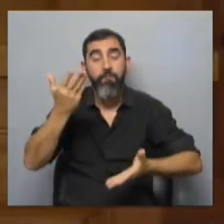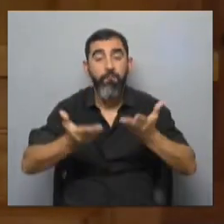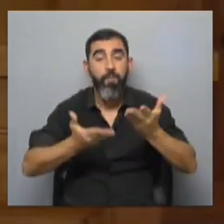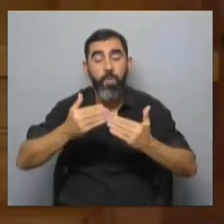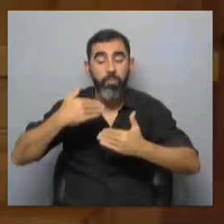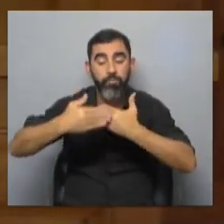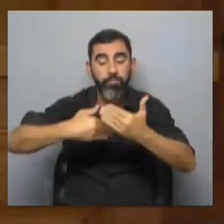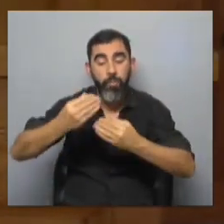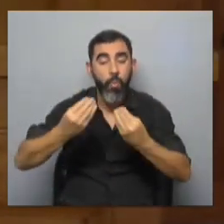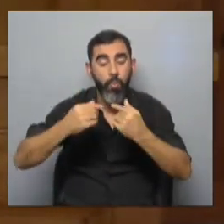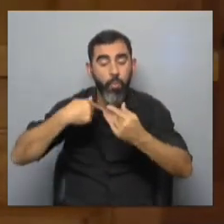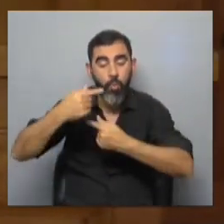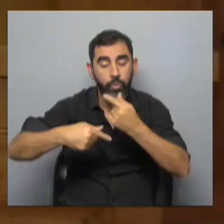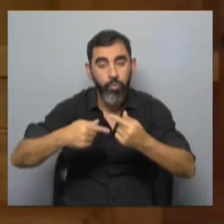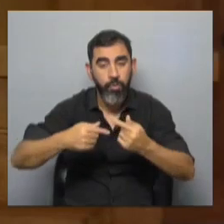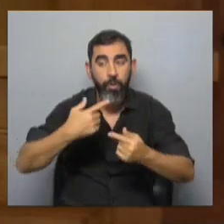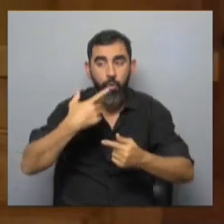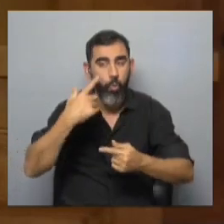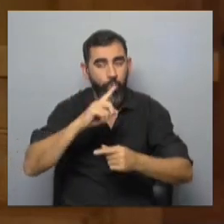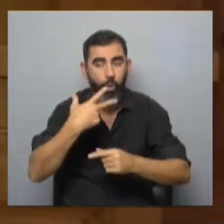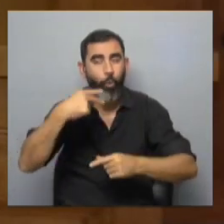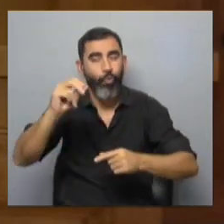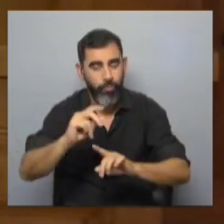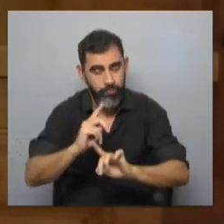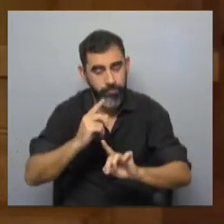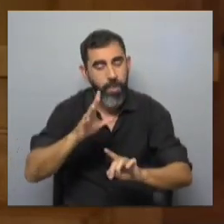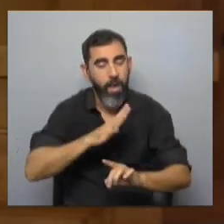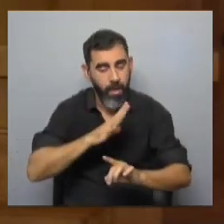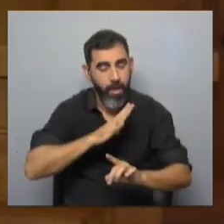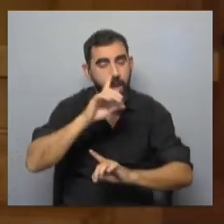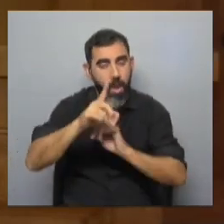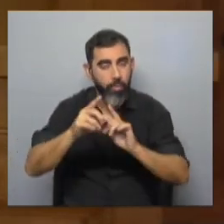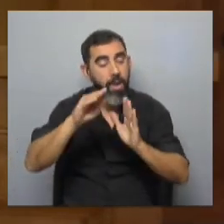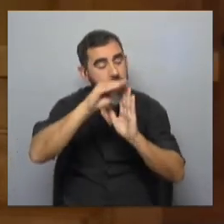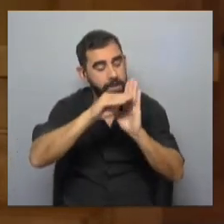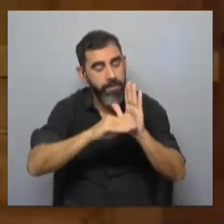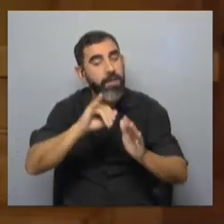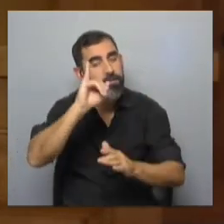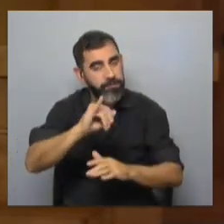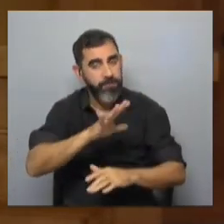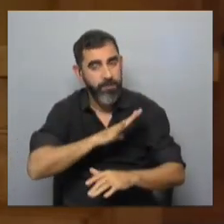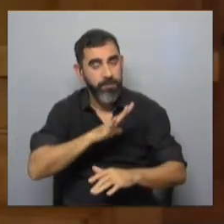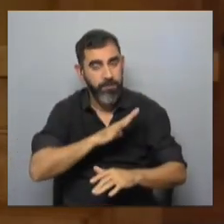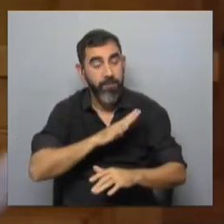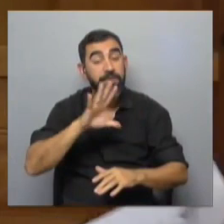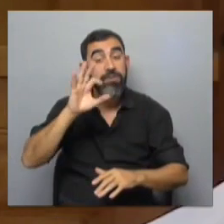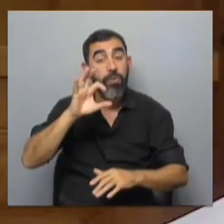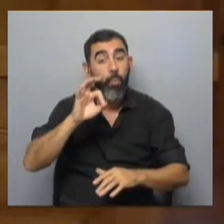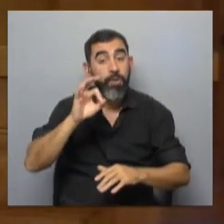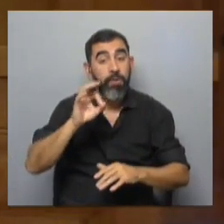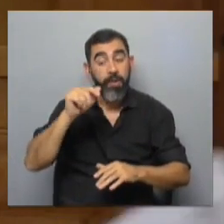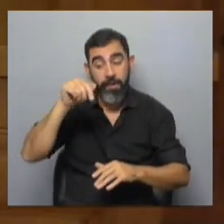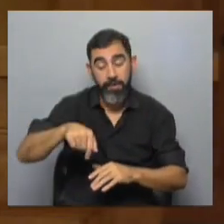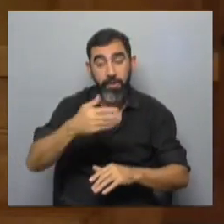los pasos para seguir. No negó entonces que existiera esta lista y, repito, 50 son